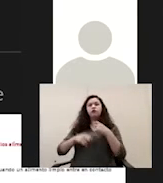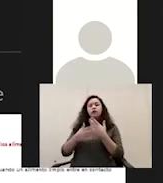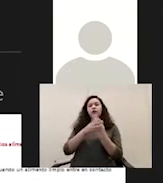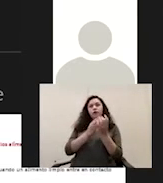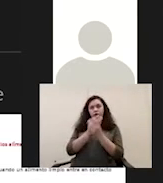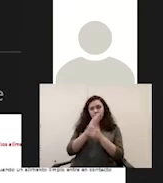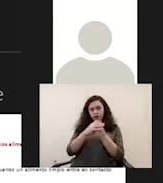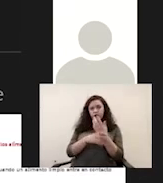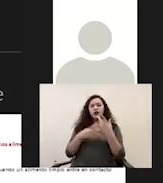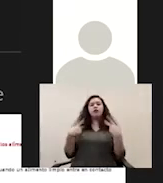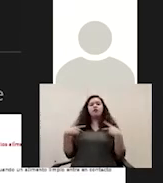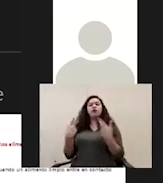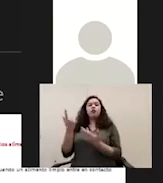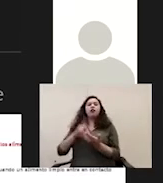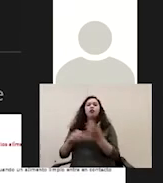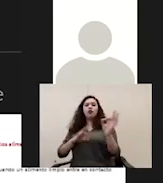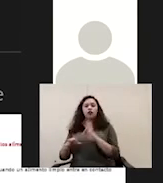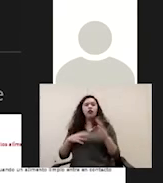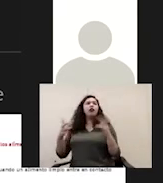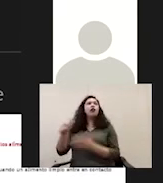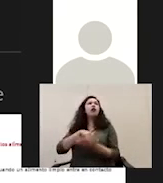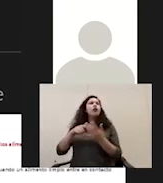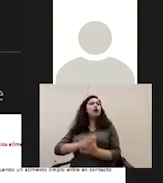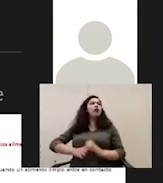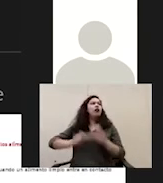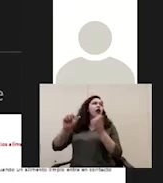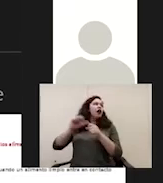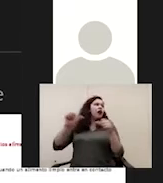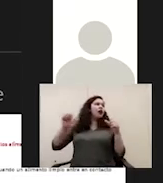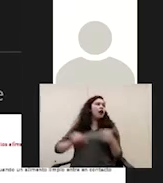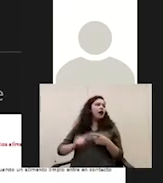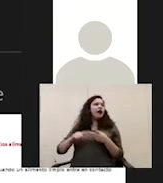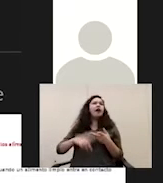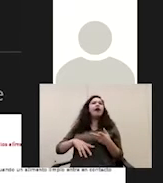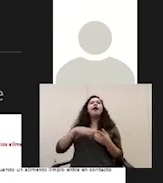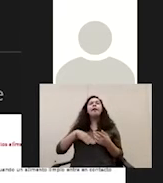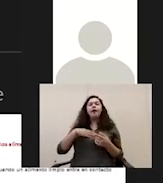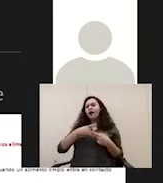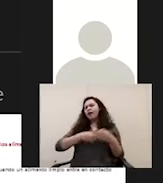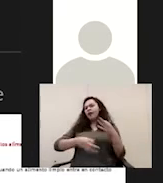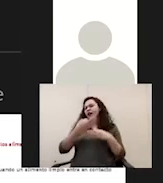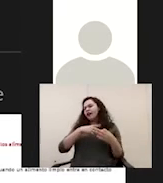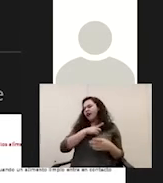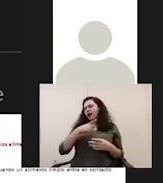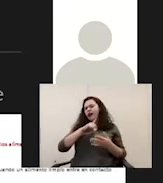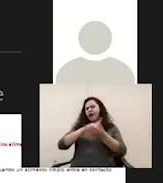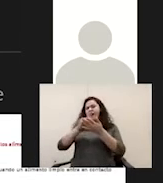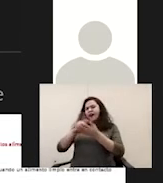en personal, en instalaciones, en áreas, en sanitarios, en todo hay que mantener la